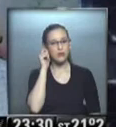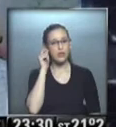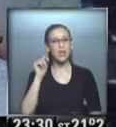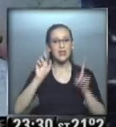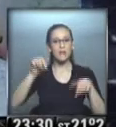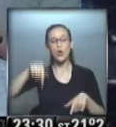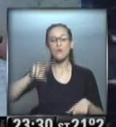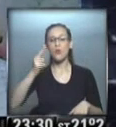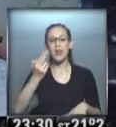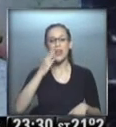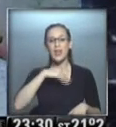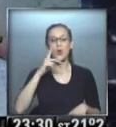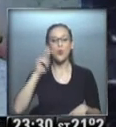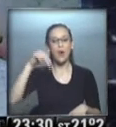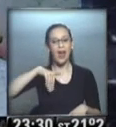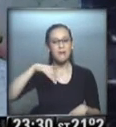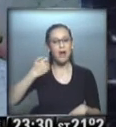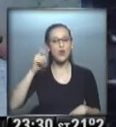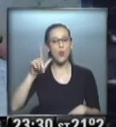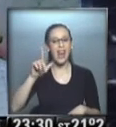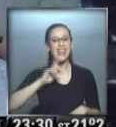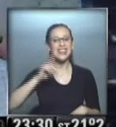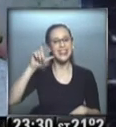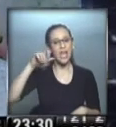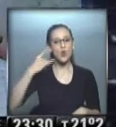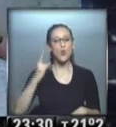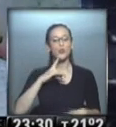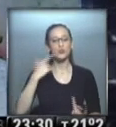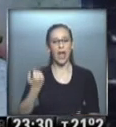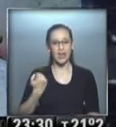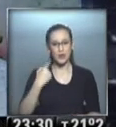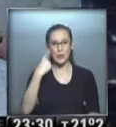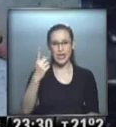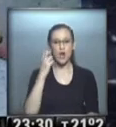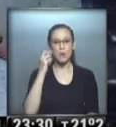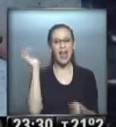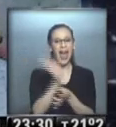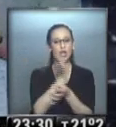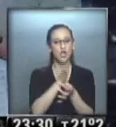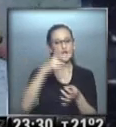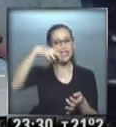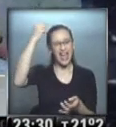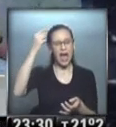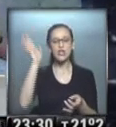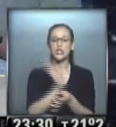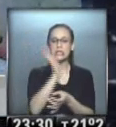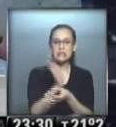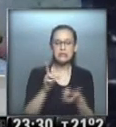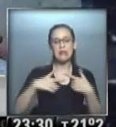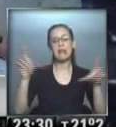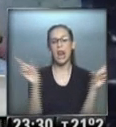también Juan Manuel Tenuta. Así lo vemos, actor de teatro, de cine, de